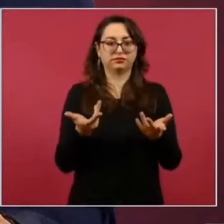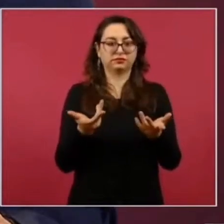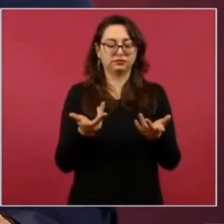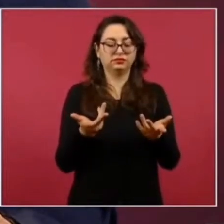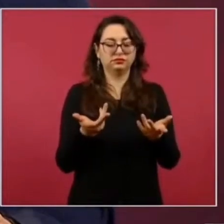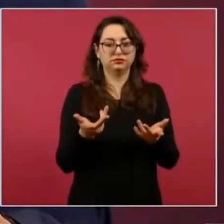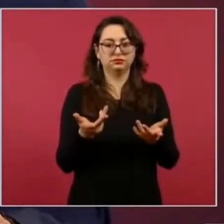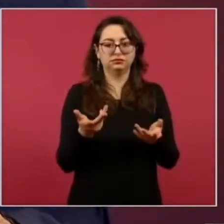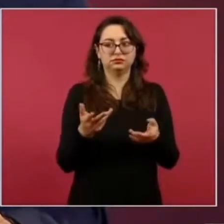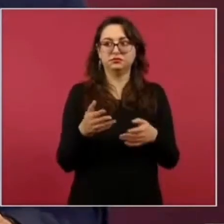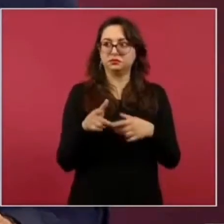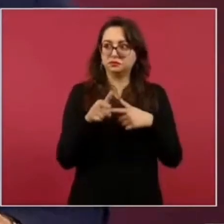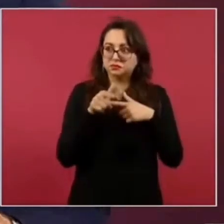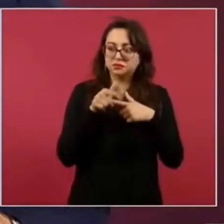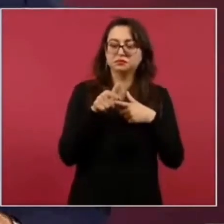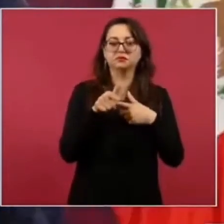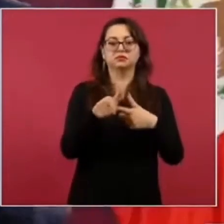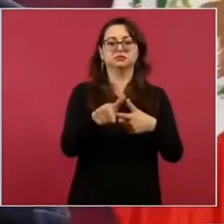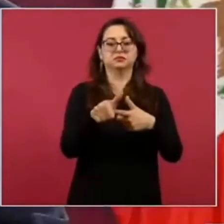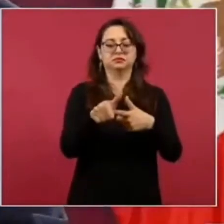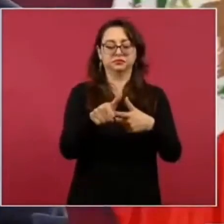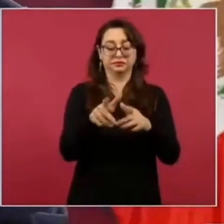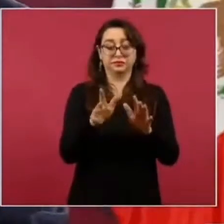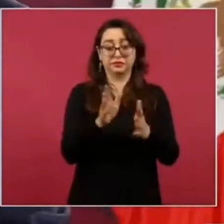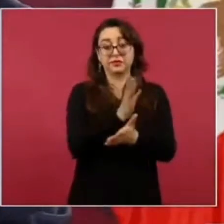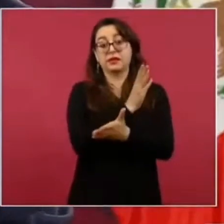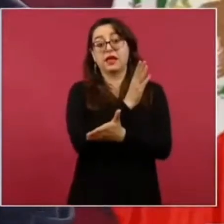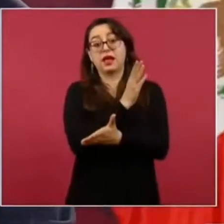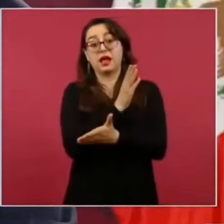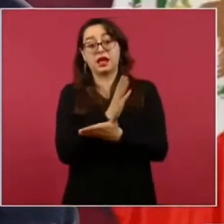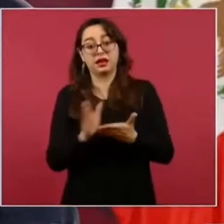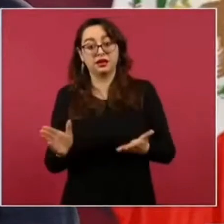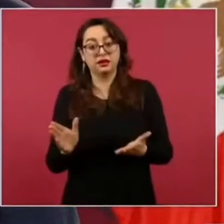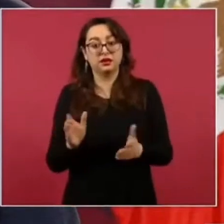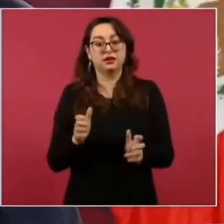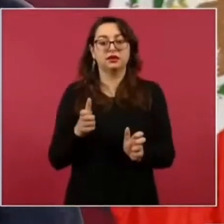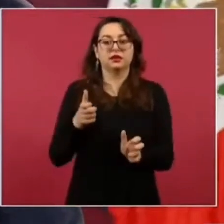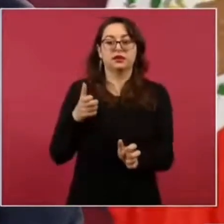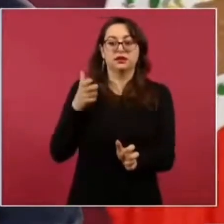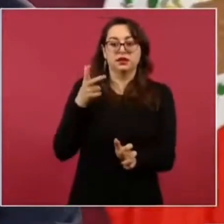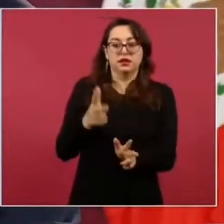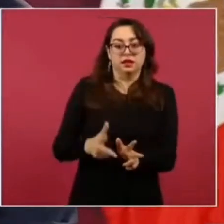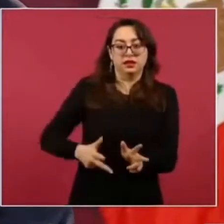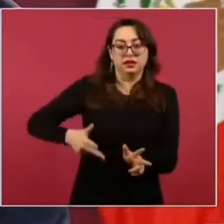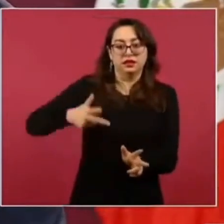ocuparse. El Tren Maya está en su fase